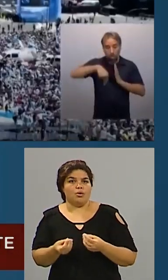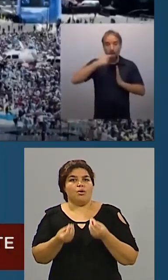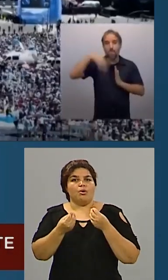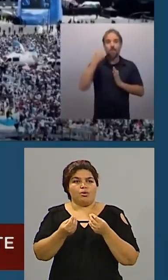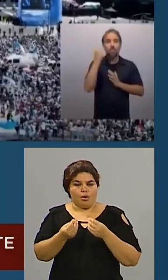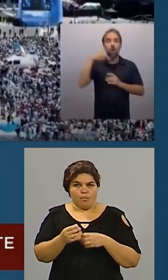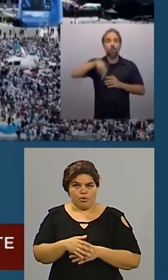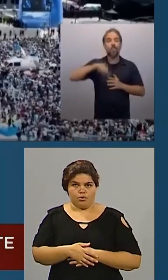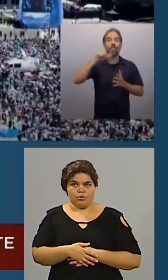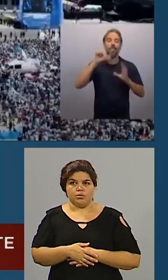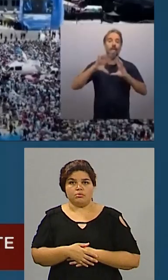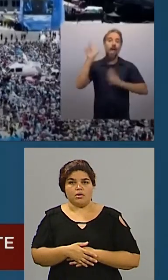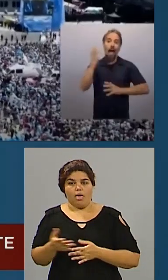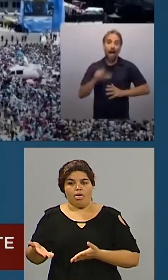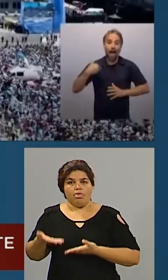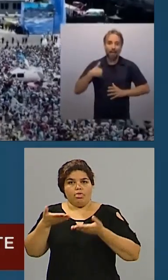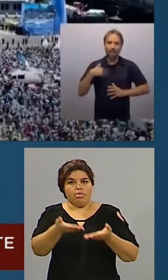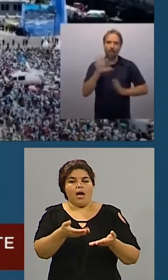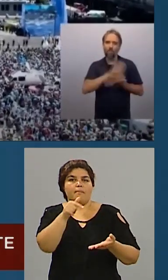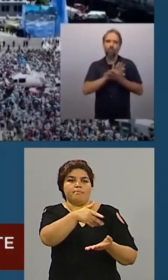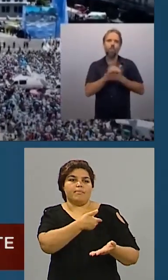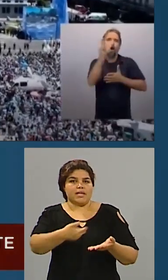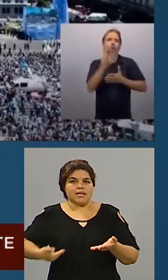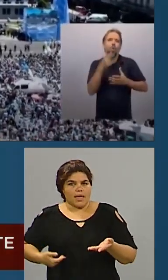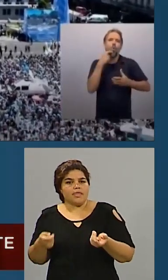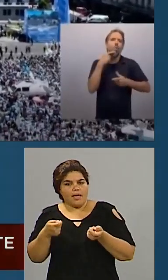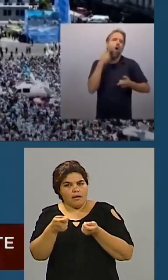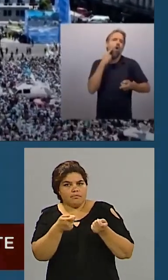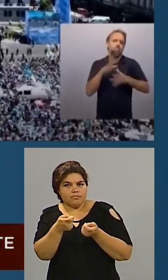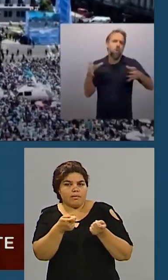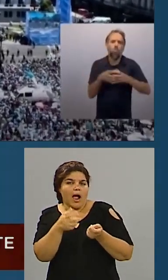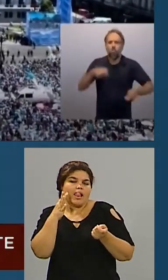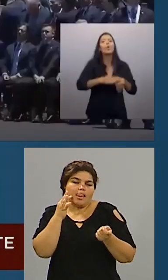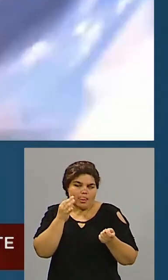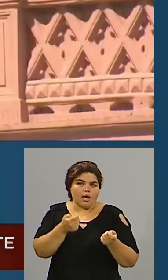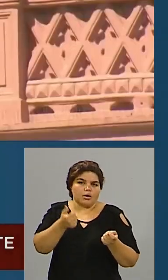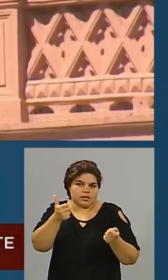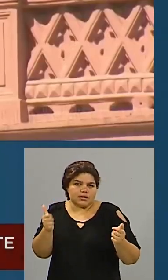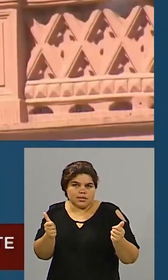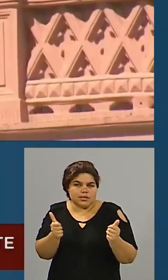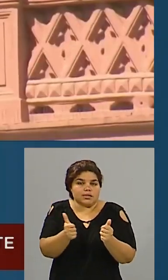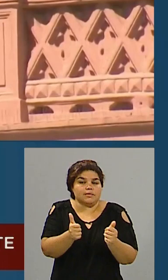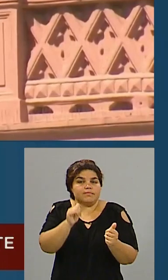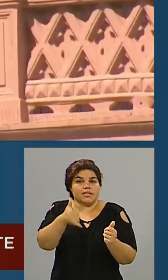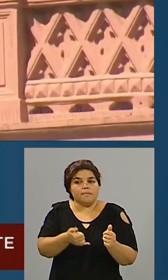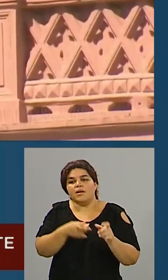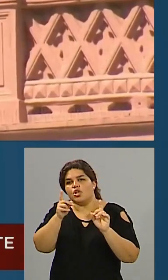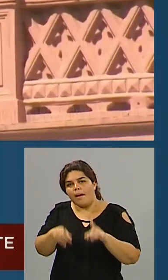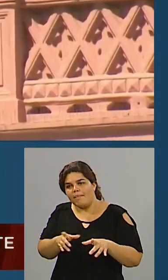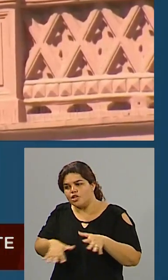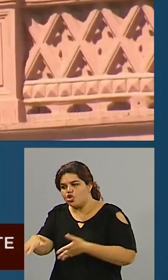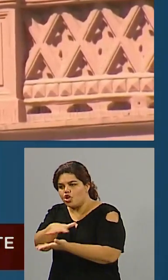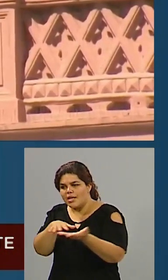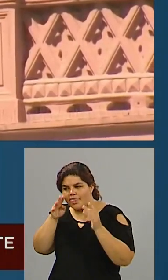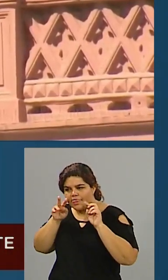grado de gobernabilidad al presidente. Y luego va a ir acompañando el humor y la protesta social.